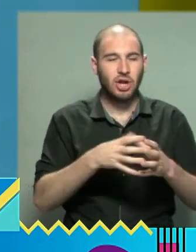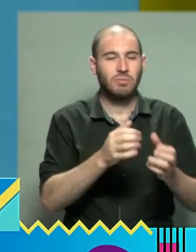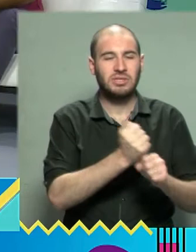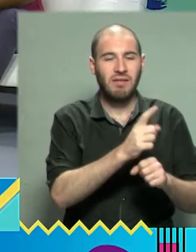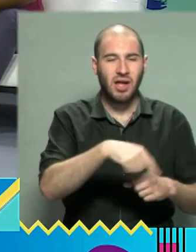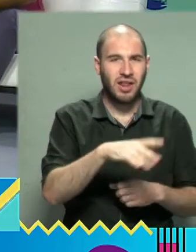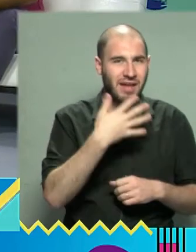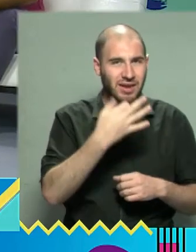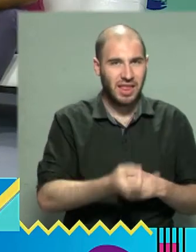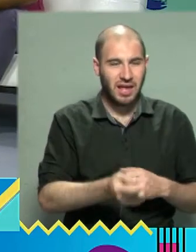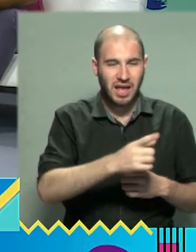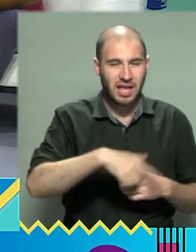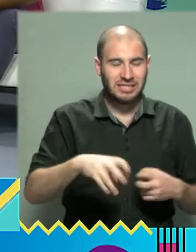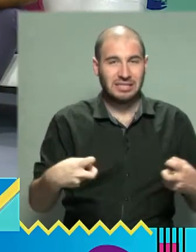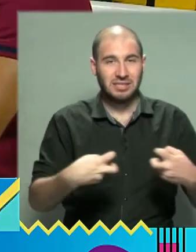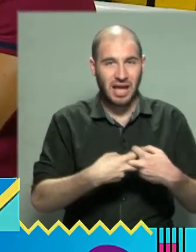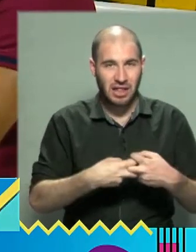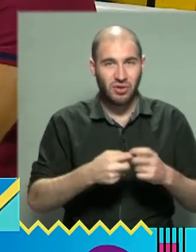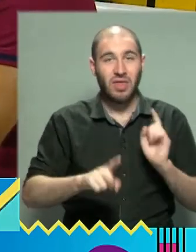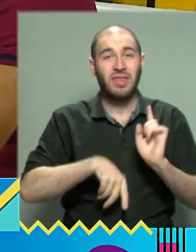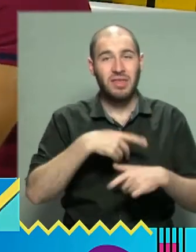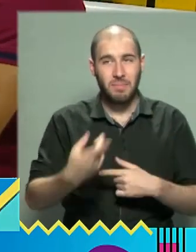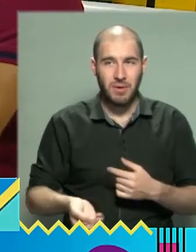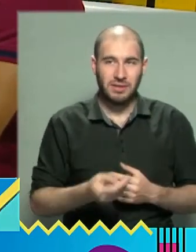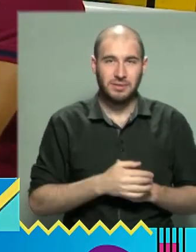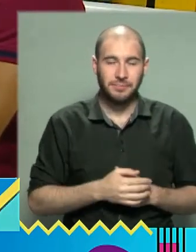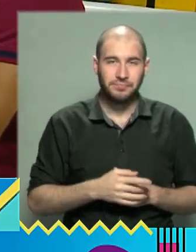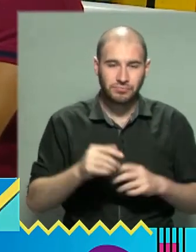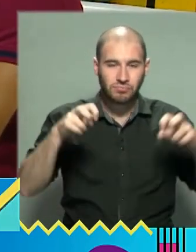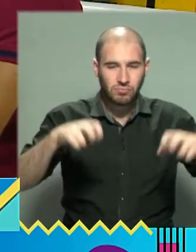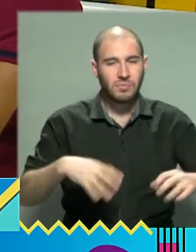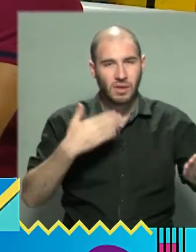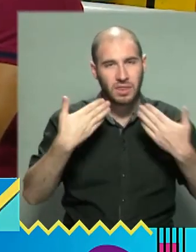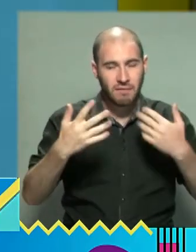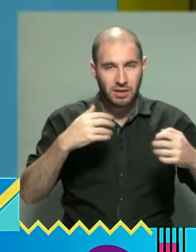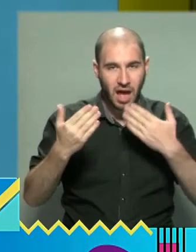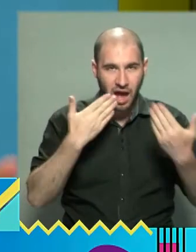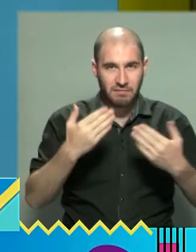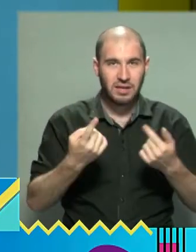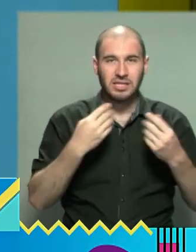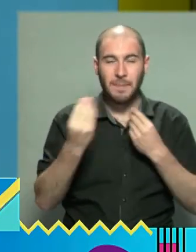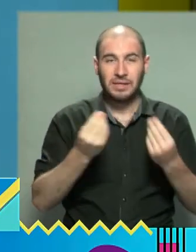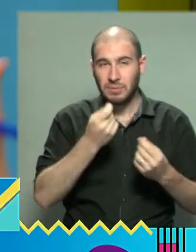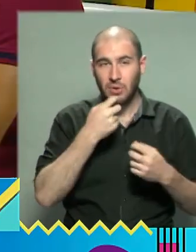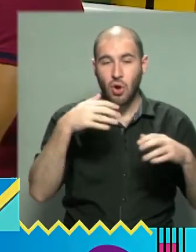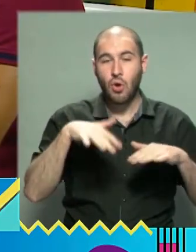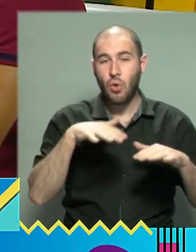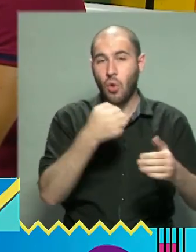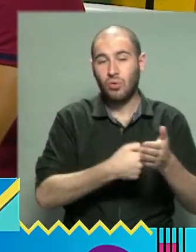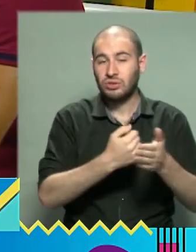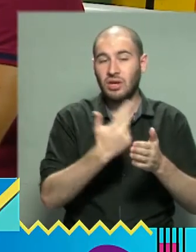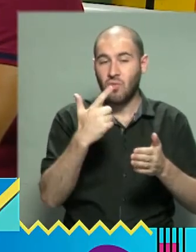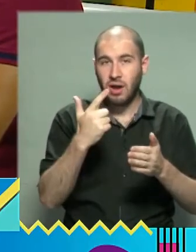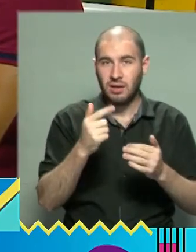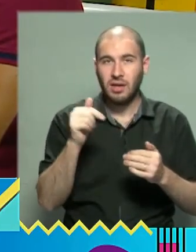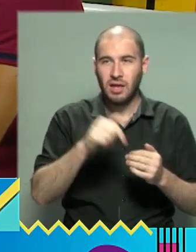¿Es real que ellos, los gremios son los que van después a sentarse a negociar y a esa lucha? ¿Qué pasa cuando esa lucha no está? Cuando